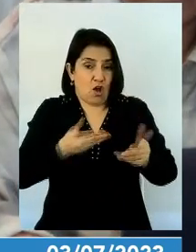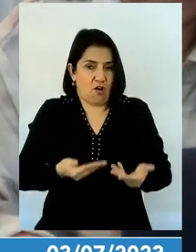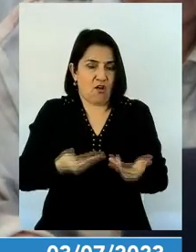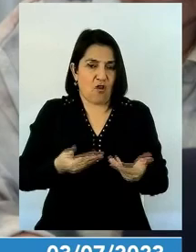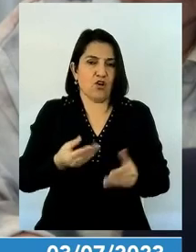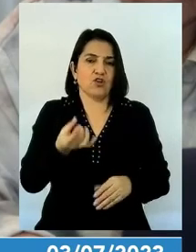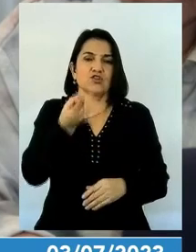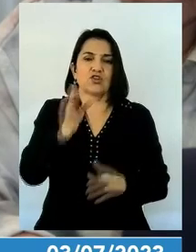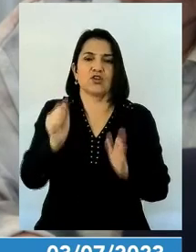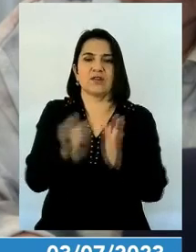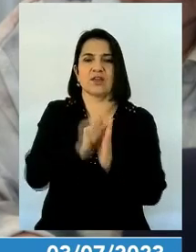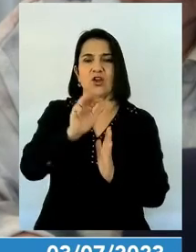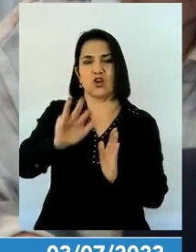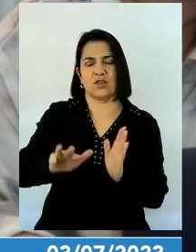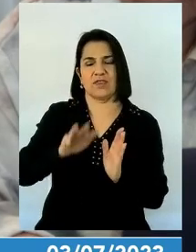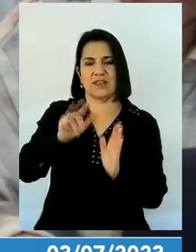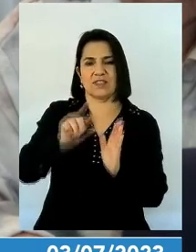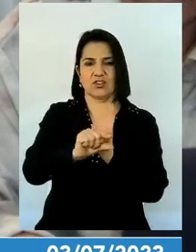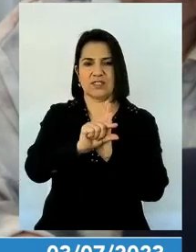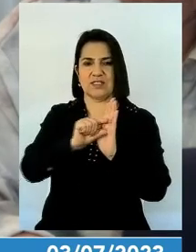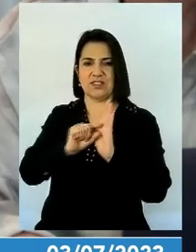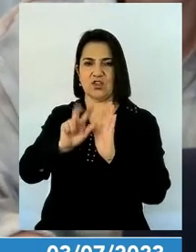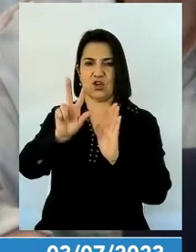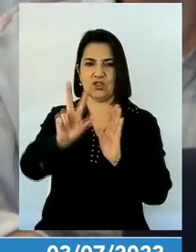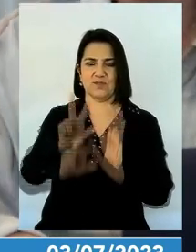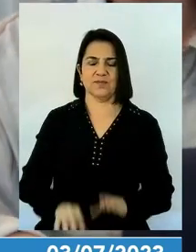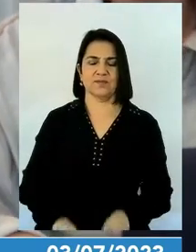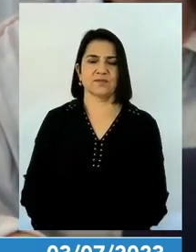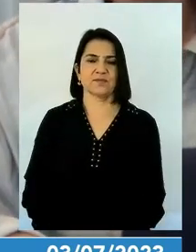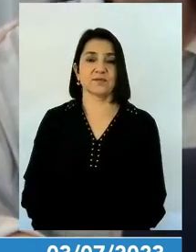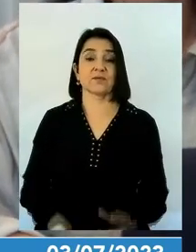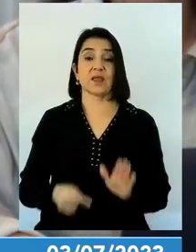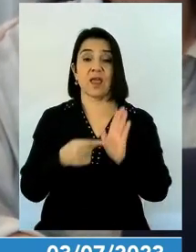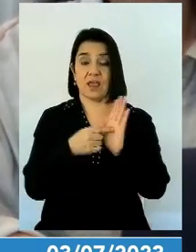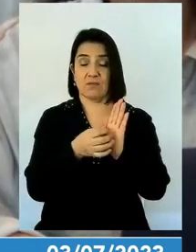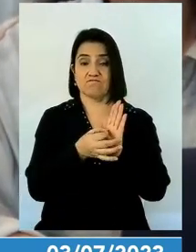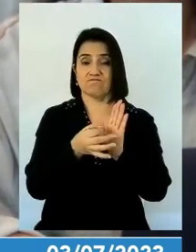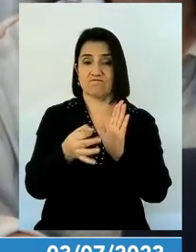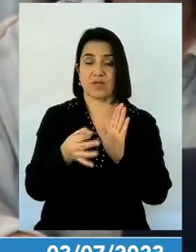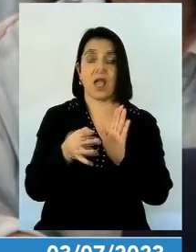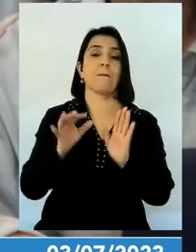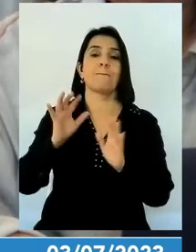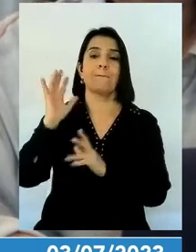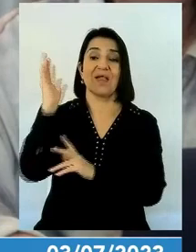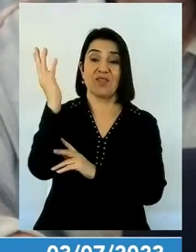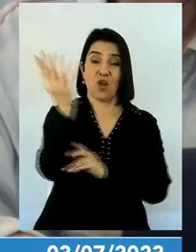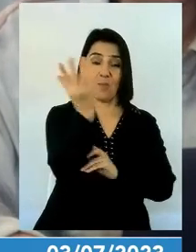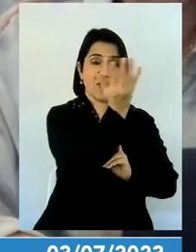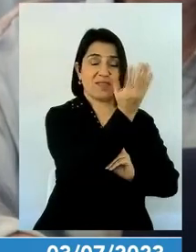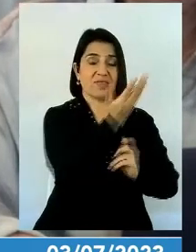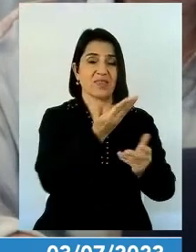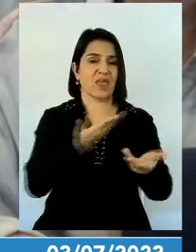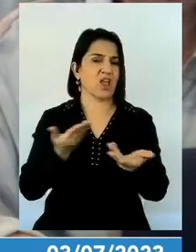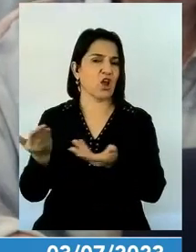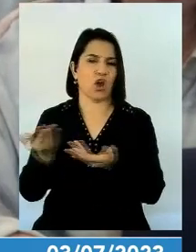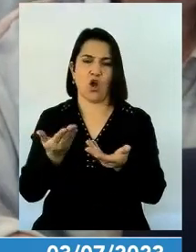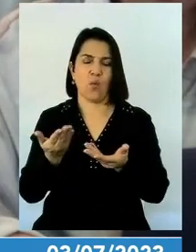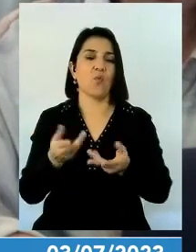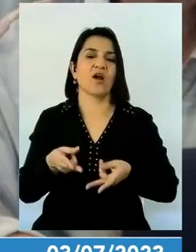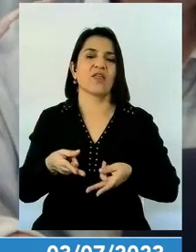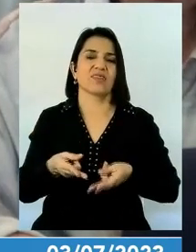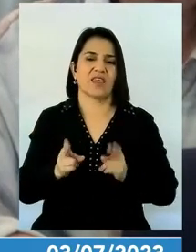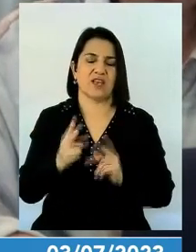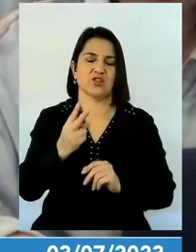el inciso número 8, en donde se relaciona el medio ambiente como un derecho a vivir en un lugar libre